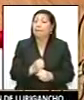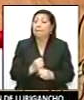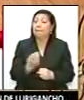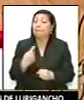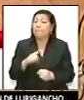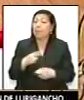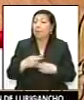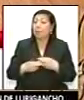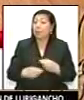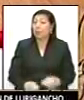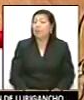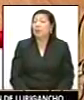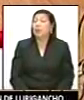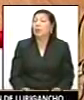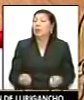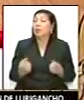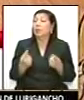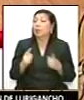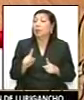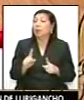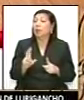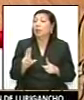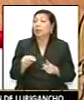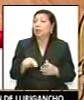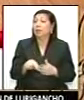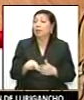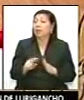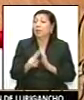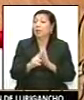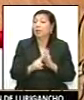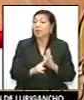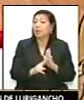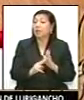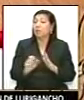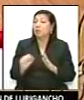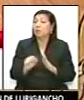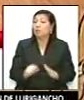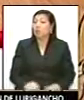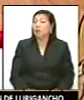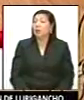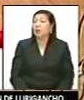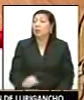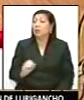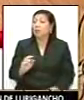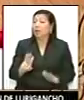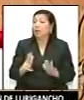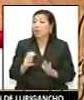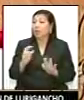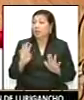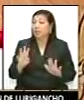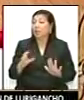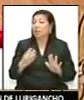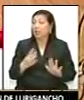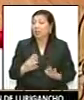por productividad, de acuerdo a lo establecido en las resoluciones supremas